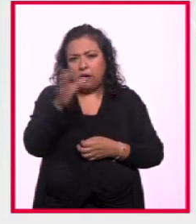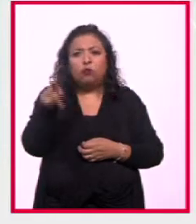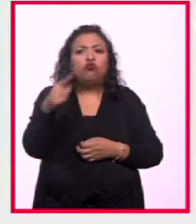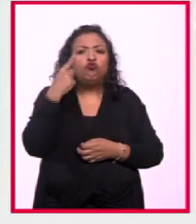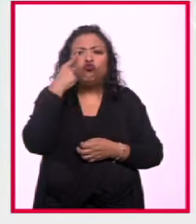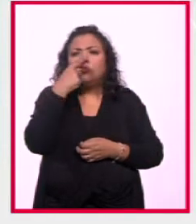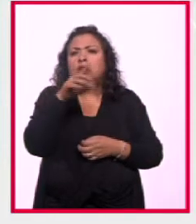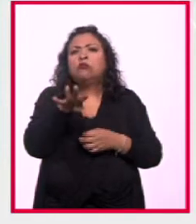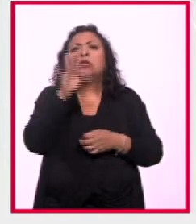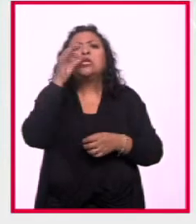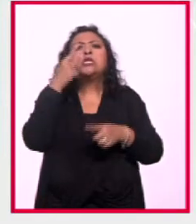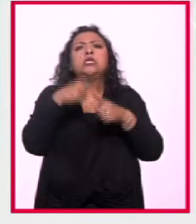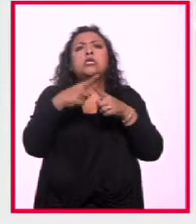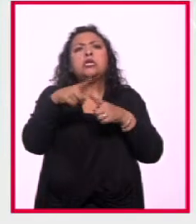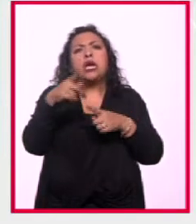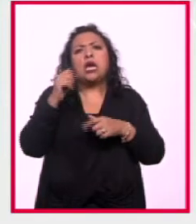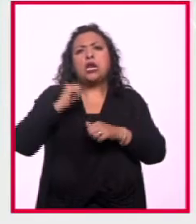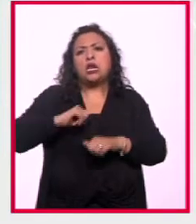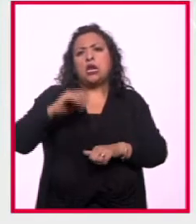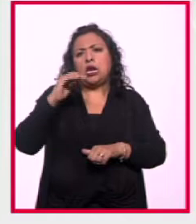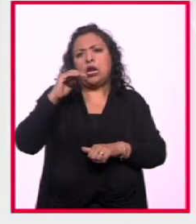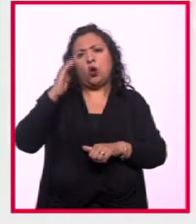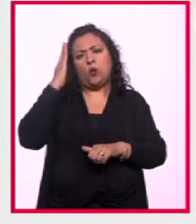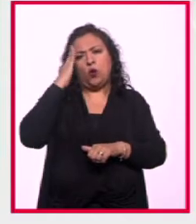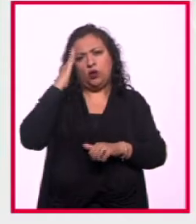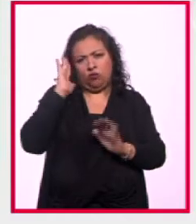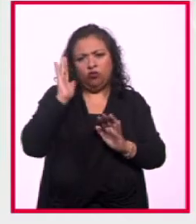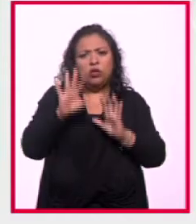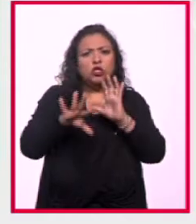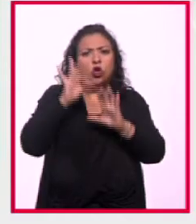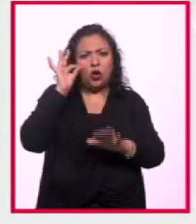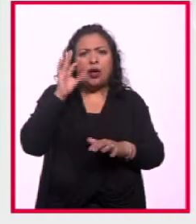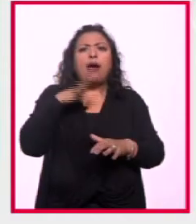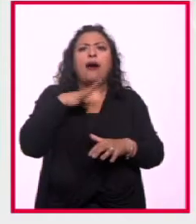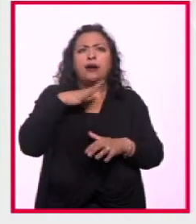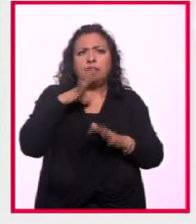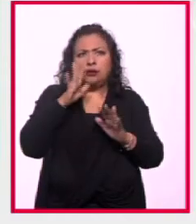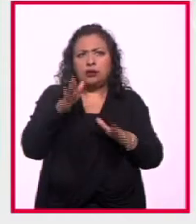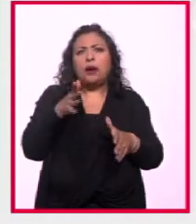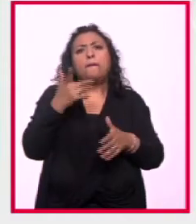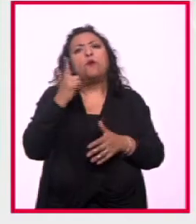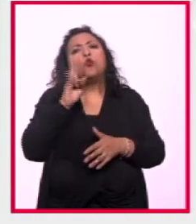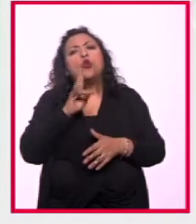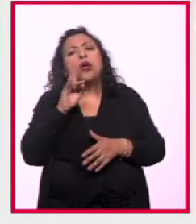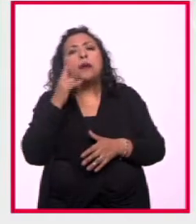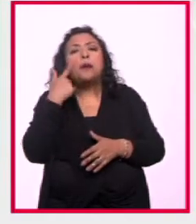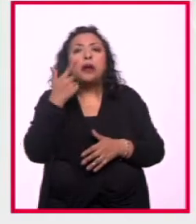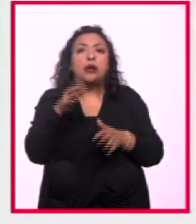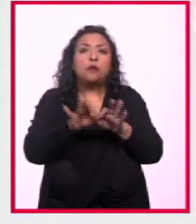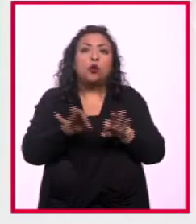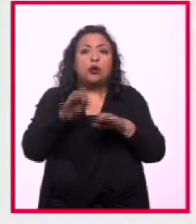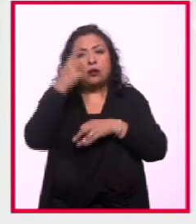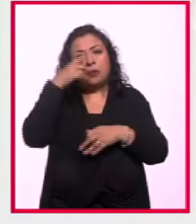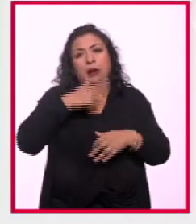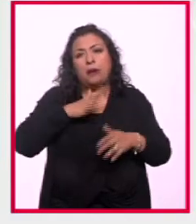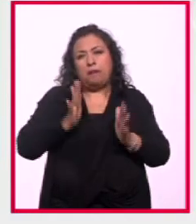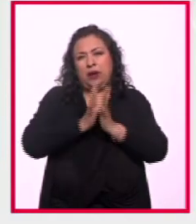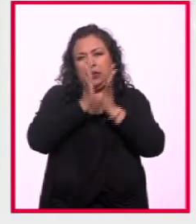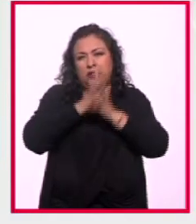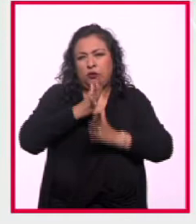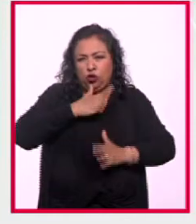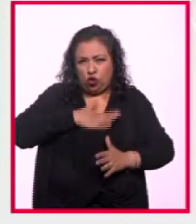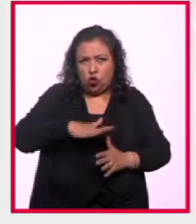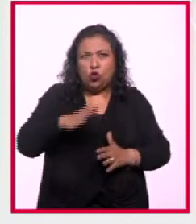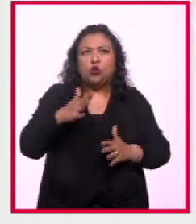escogieran libremente a su salud a sus autoridades se llevaron a cabo experimentos muy importantes de democracia directa de